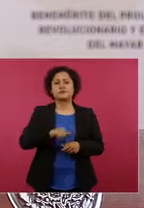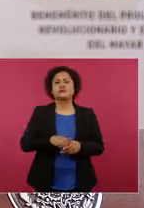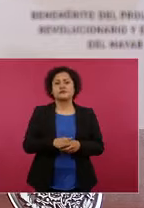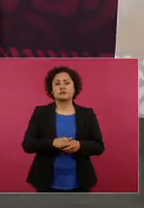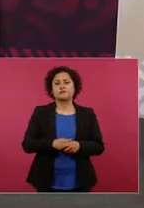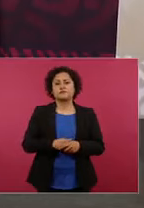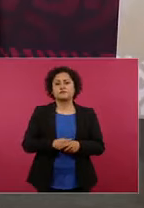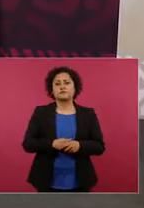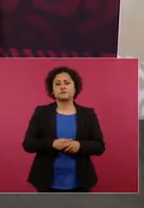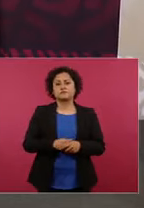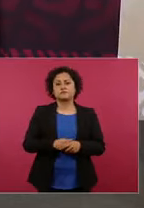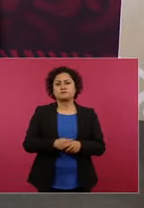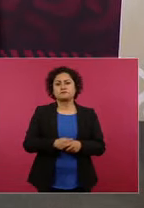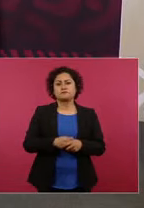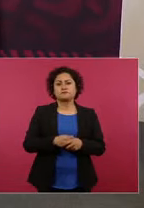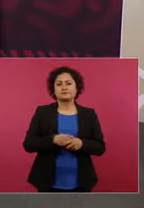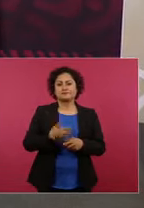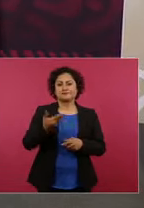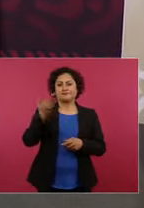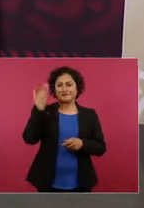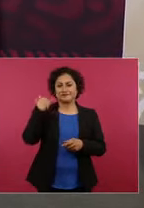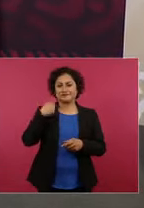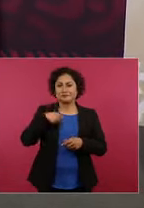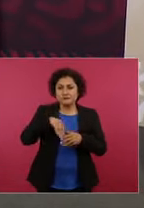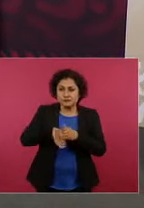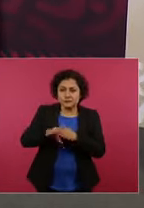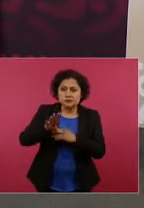nos abrían los espacios